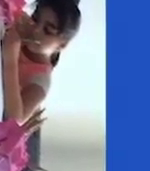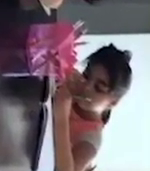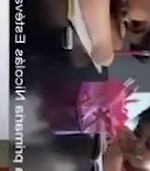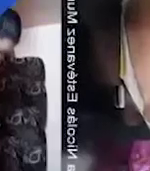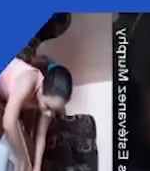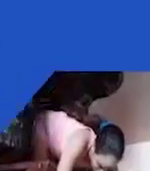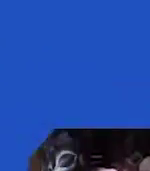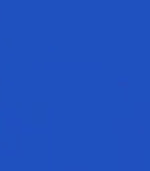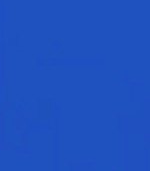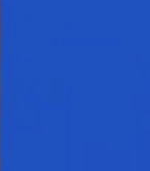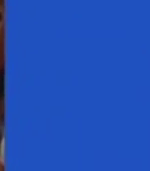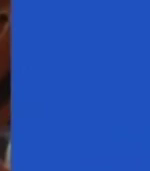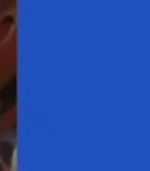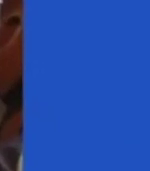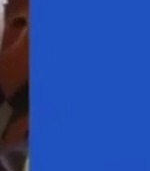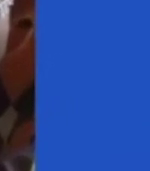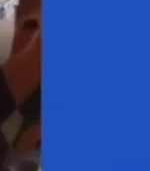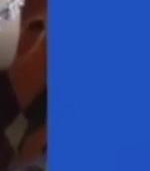i